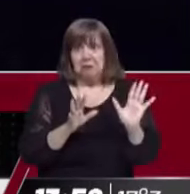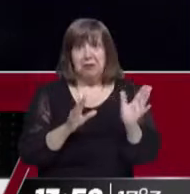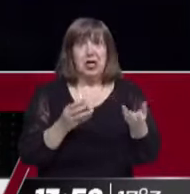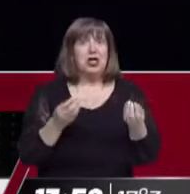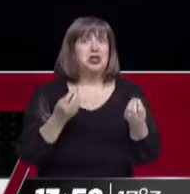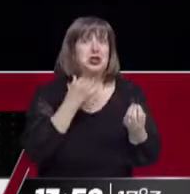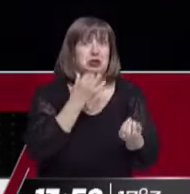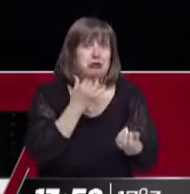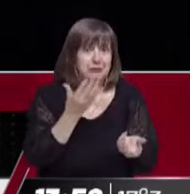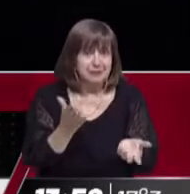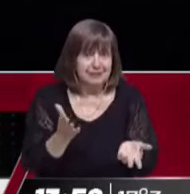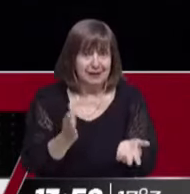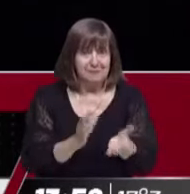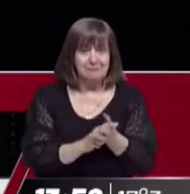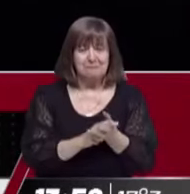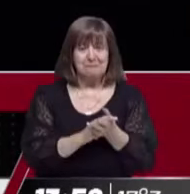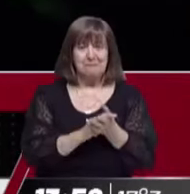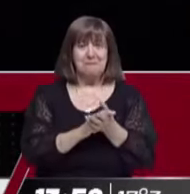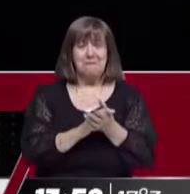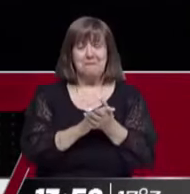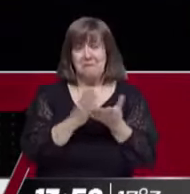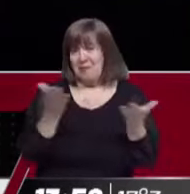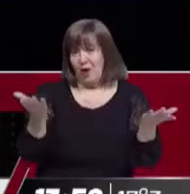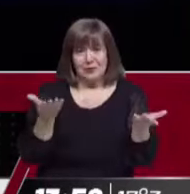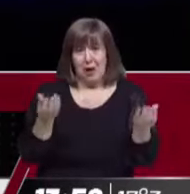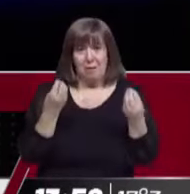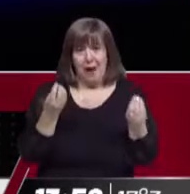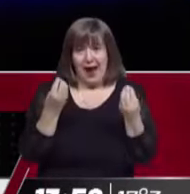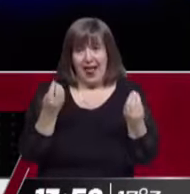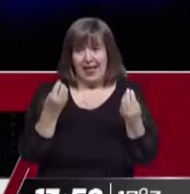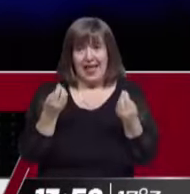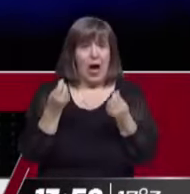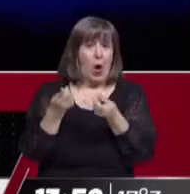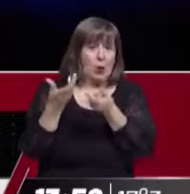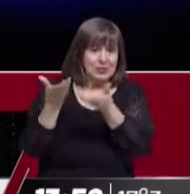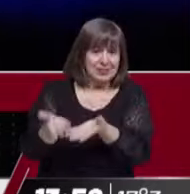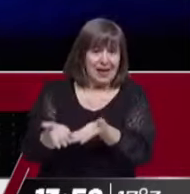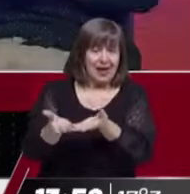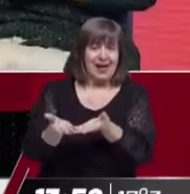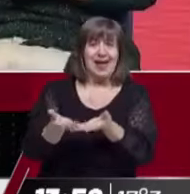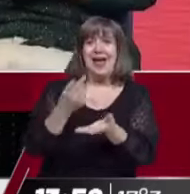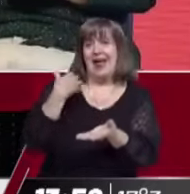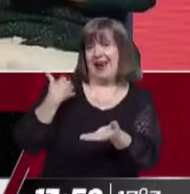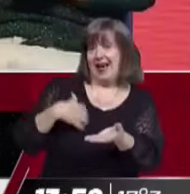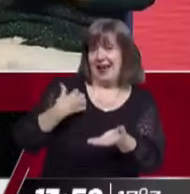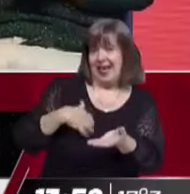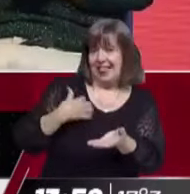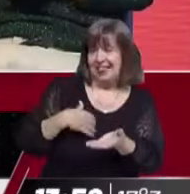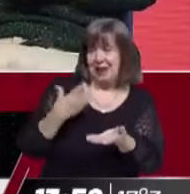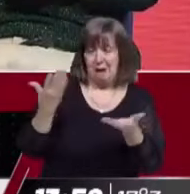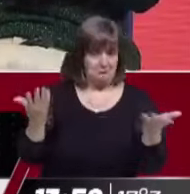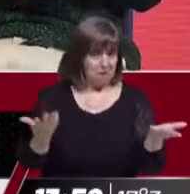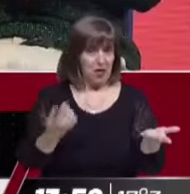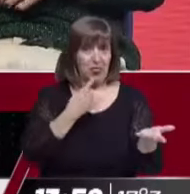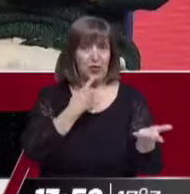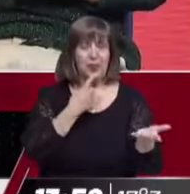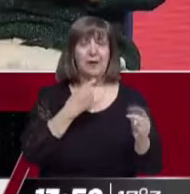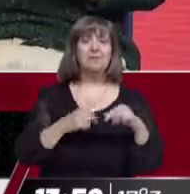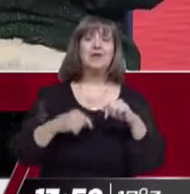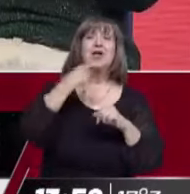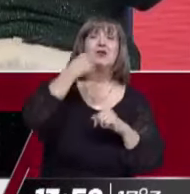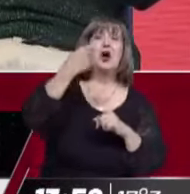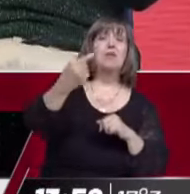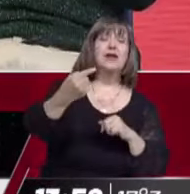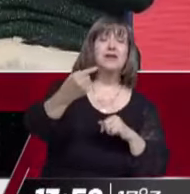esa palabra. Sí, decime. Al choco. No, la crítica ahí en redes sociales... Me encantó. ¿Qué dice la gente? ¿Vos es a favor?